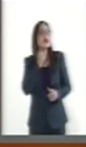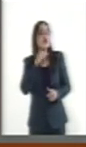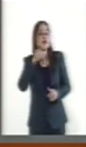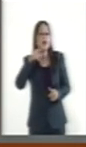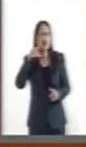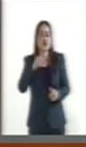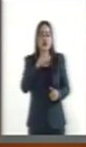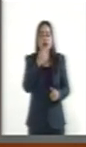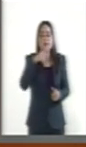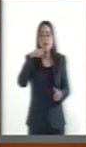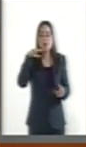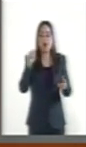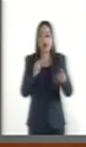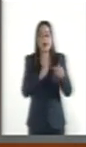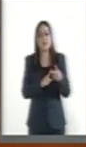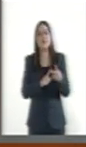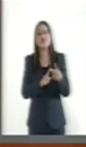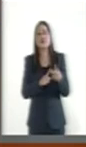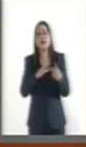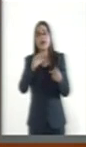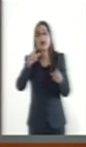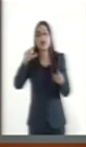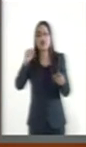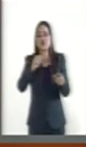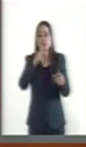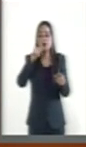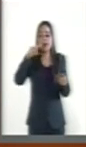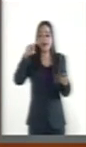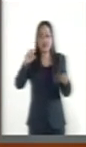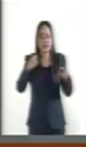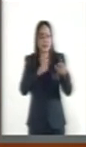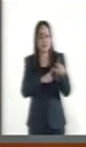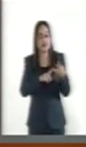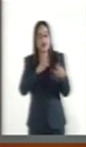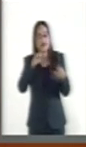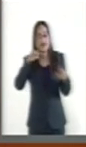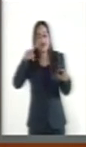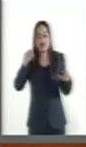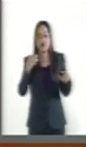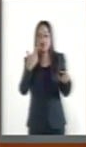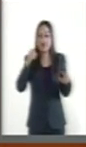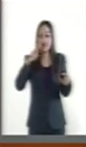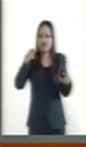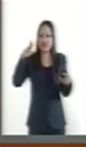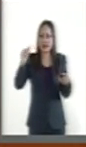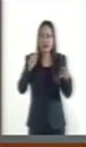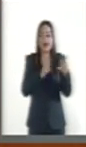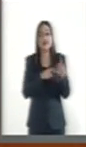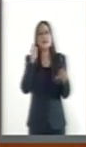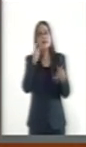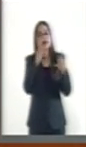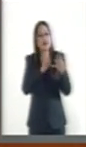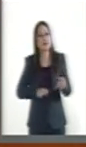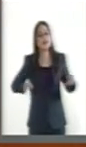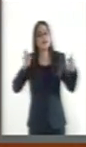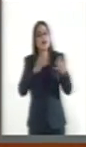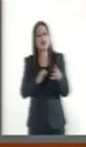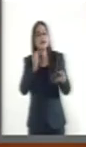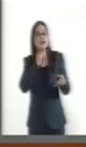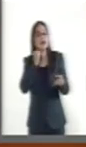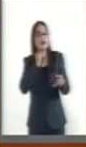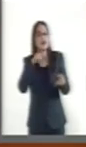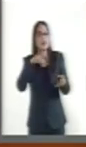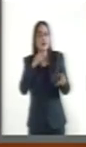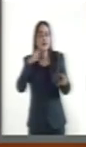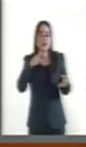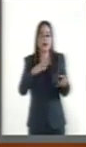Emilio Gamboa Patrón, al senador Carlos Puente, al senador Fernando Herrera y sin duda también al senador